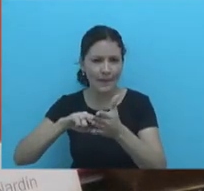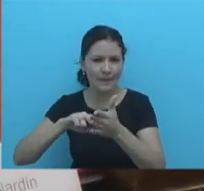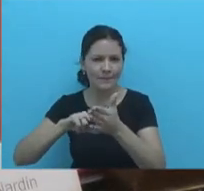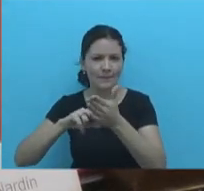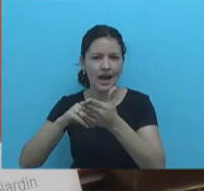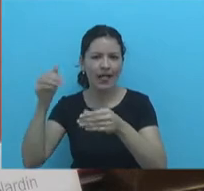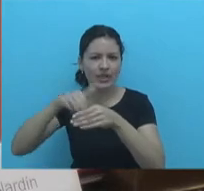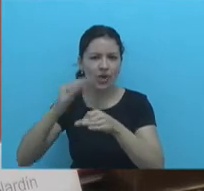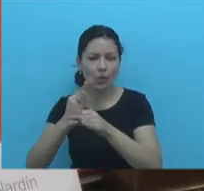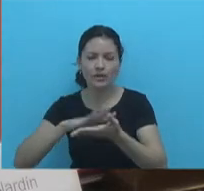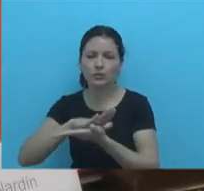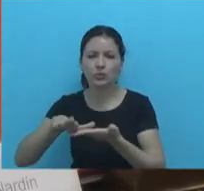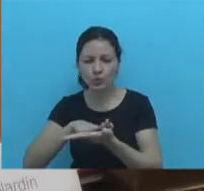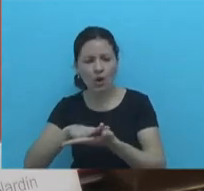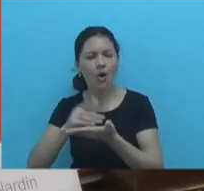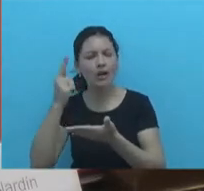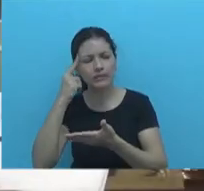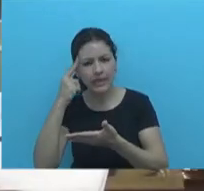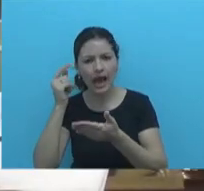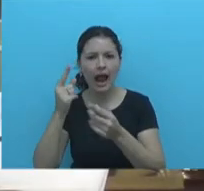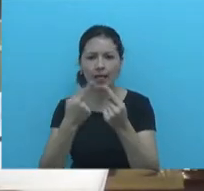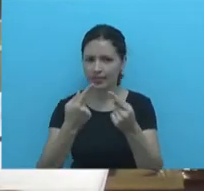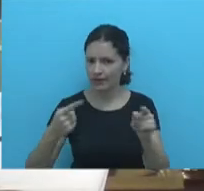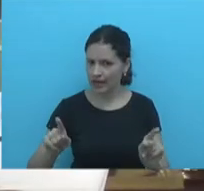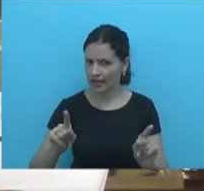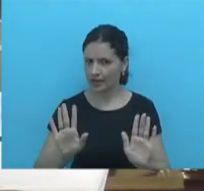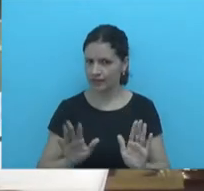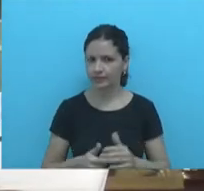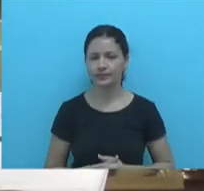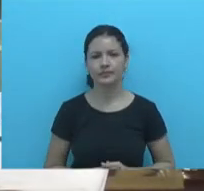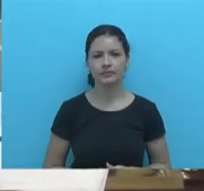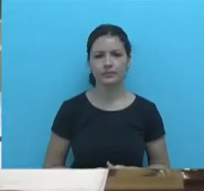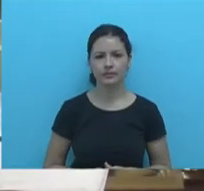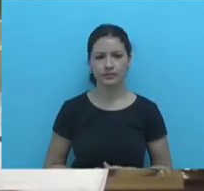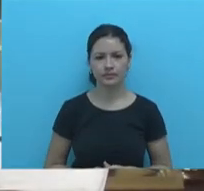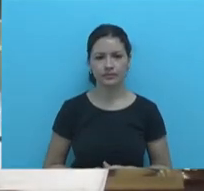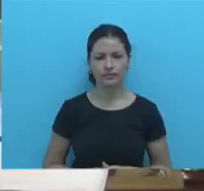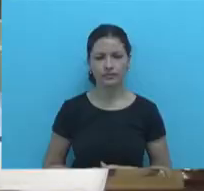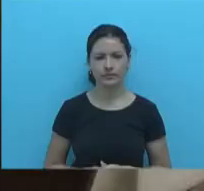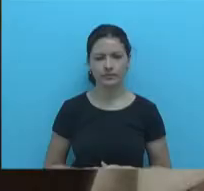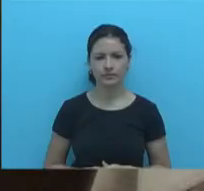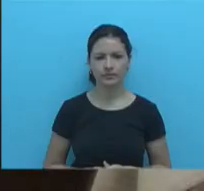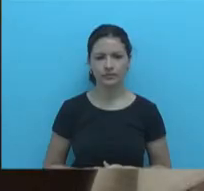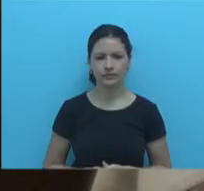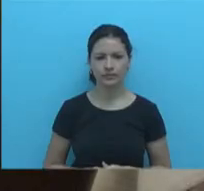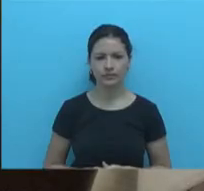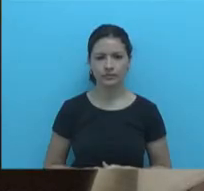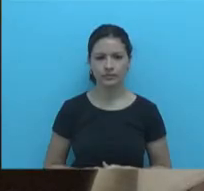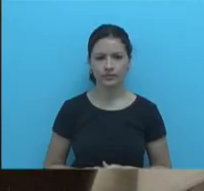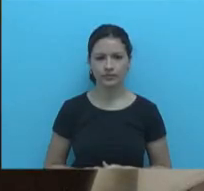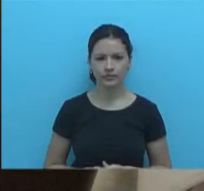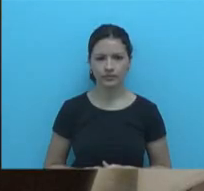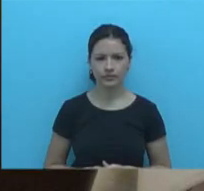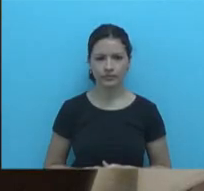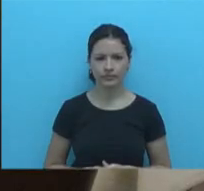Sí, tiene la palabra. Gracias, señor presidente. Sí, de primero a quinto año